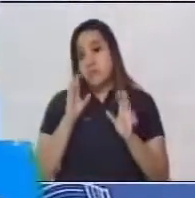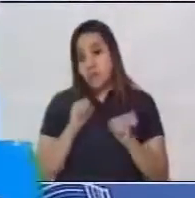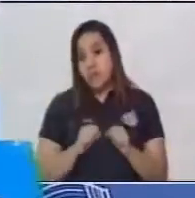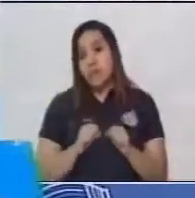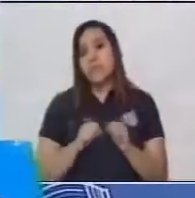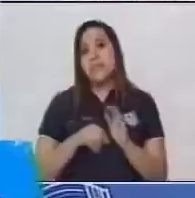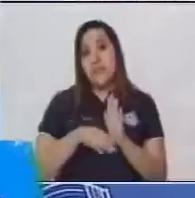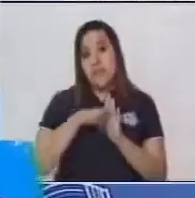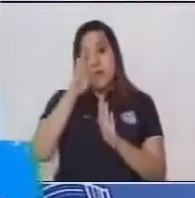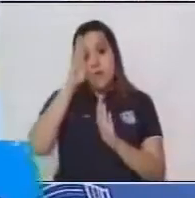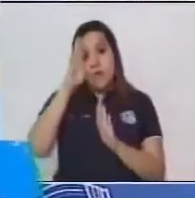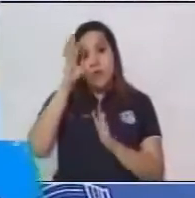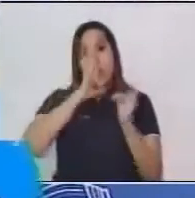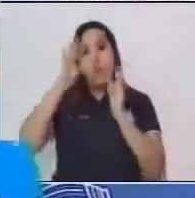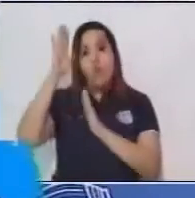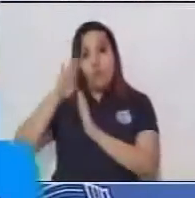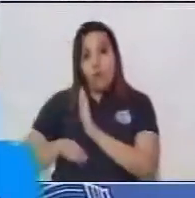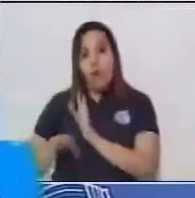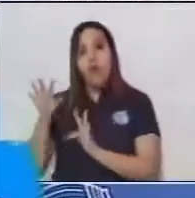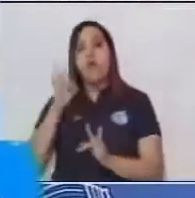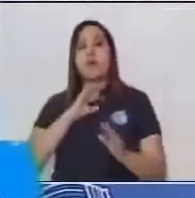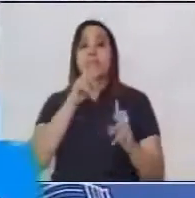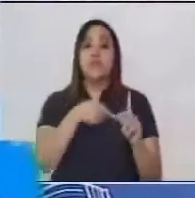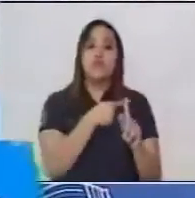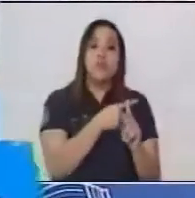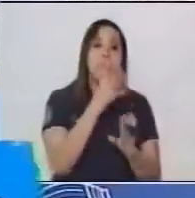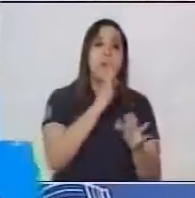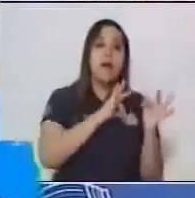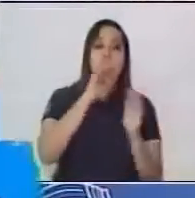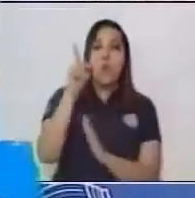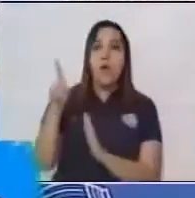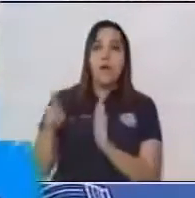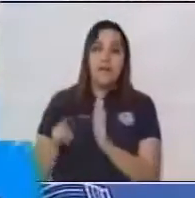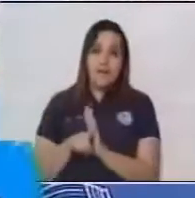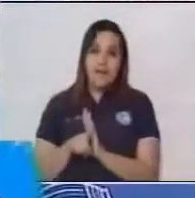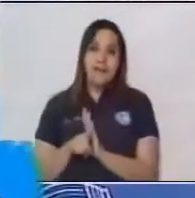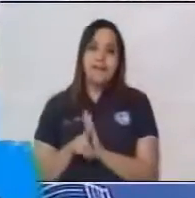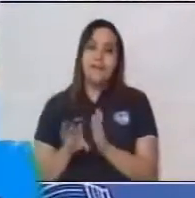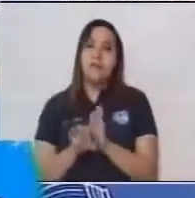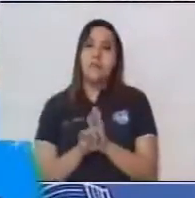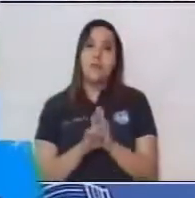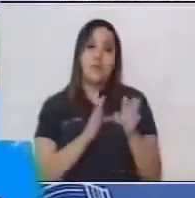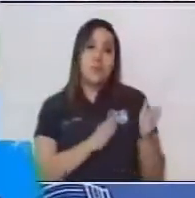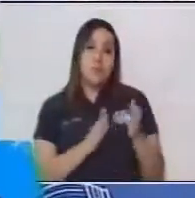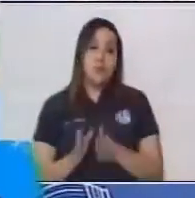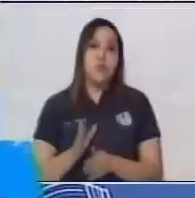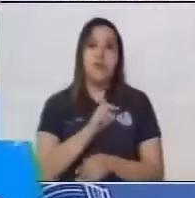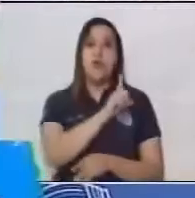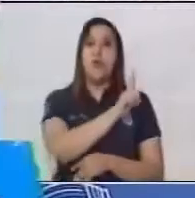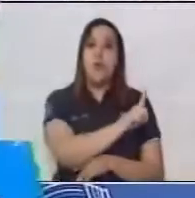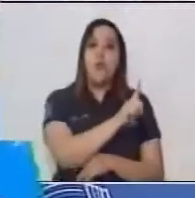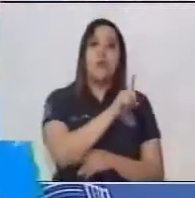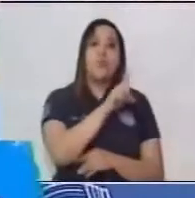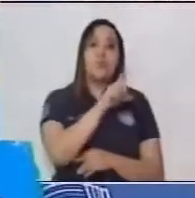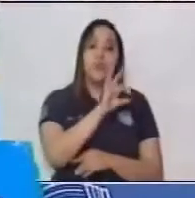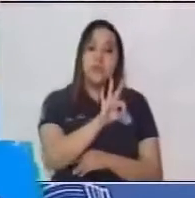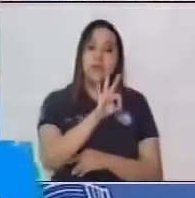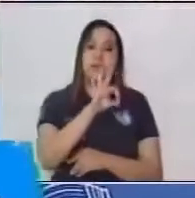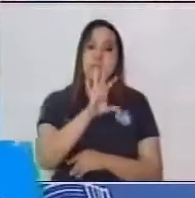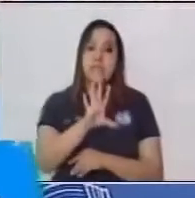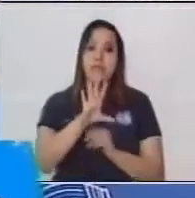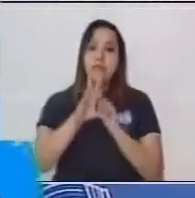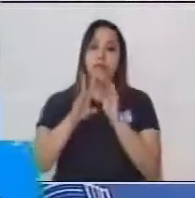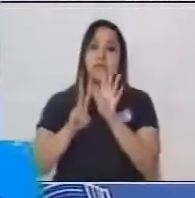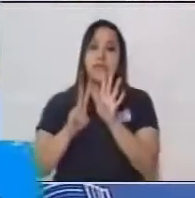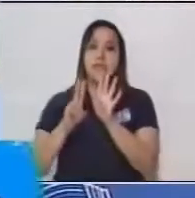sume o ya sea que reste. Como en este caso, tenemos la sucesión 1, 3, 5,